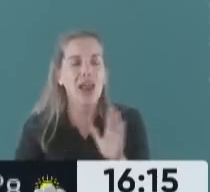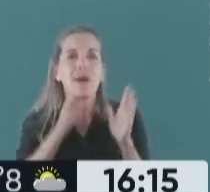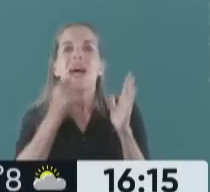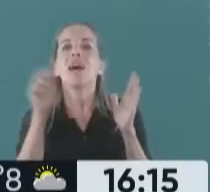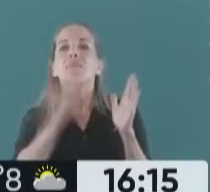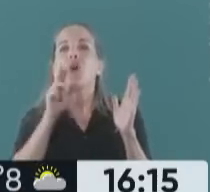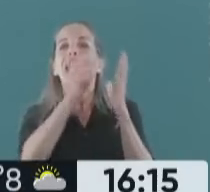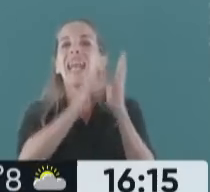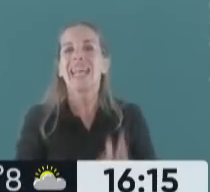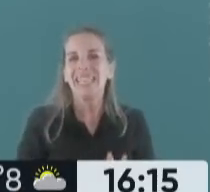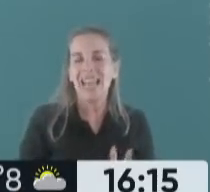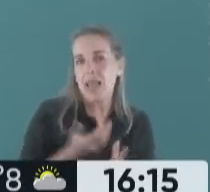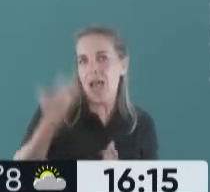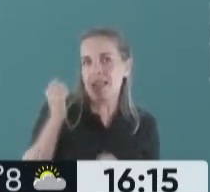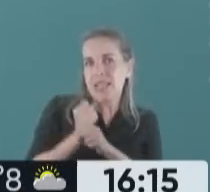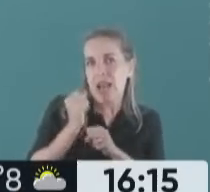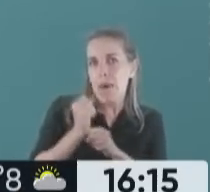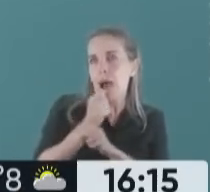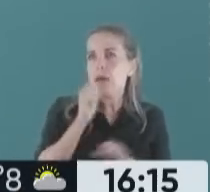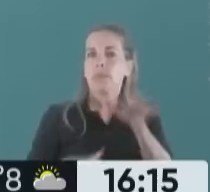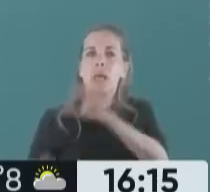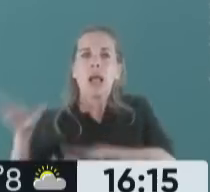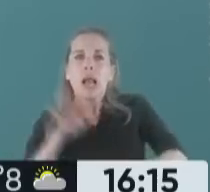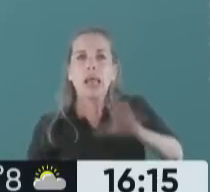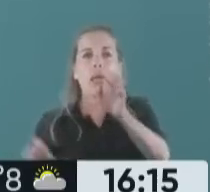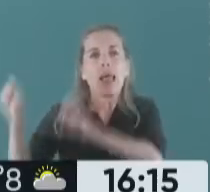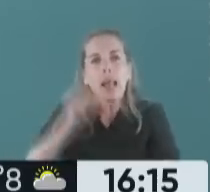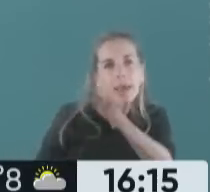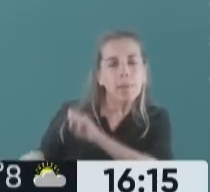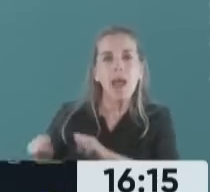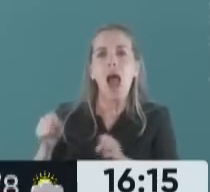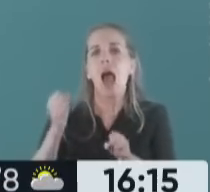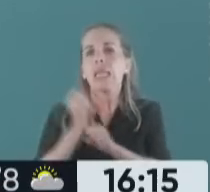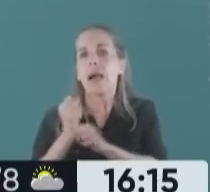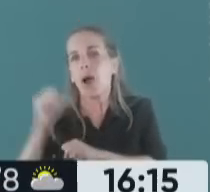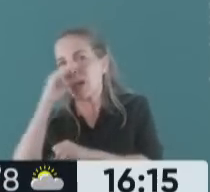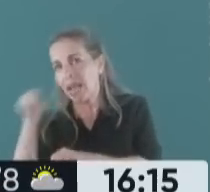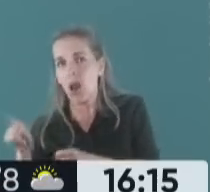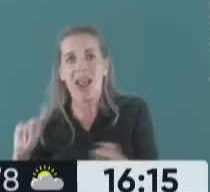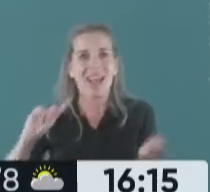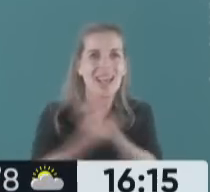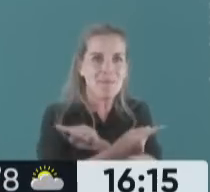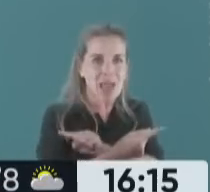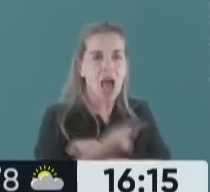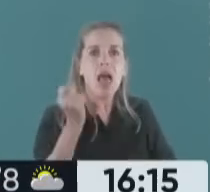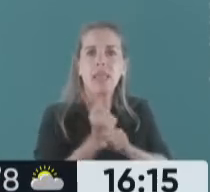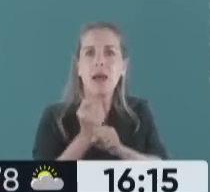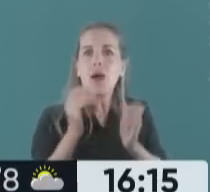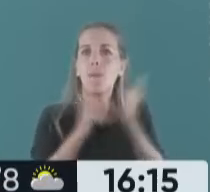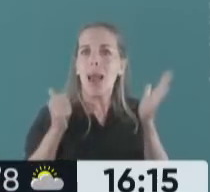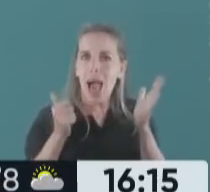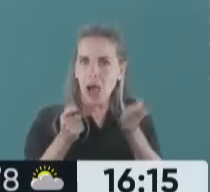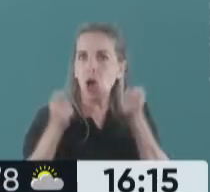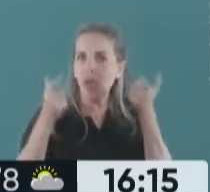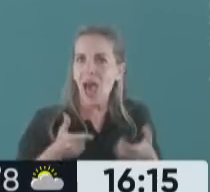mujeres que estaban trabajando en negro en el empleo doméstico pudieran pasar a trabajar en blanco. Las políticas del Ministerio de Mujeres, Género e Igualdad